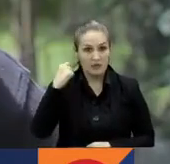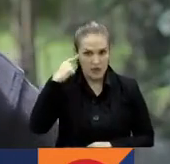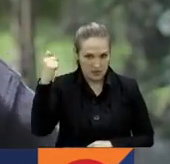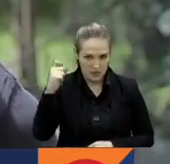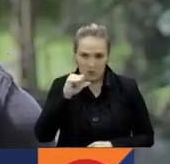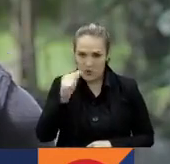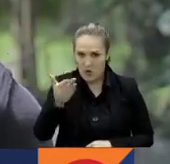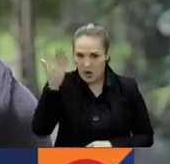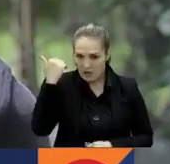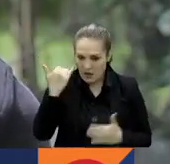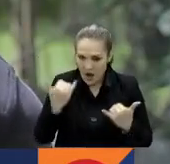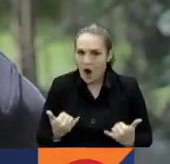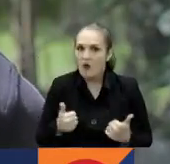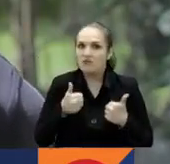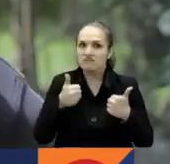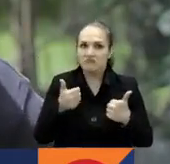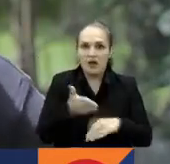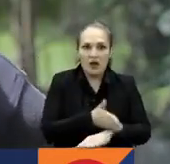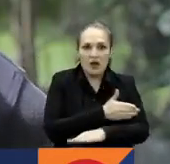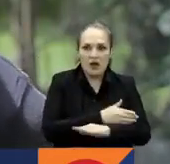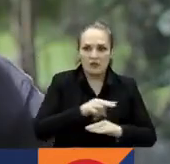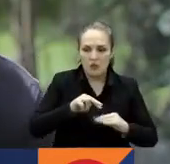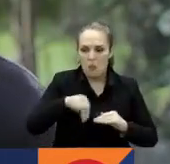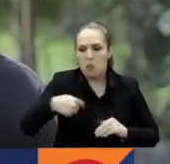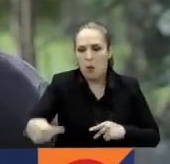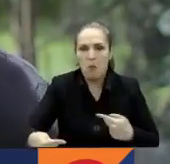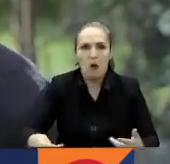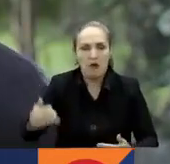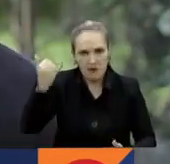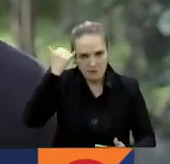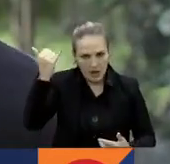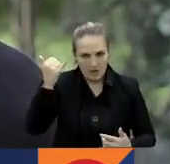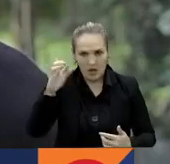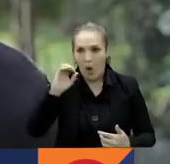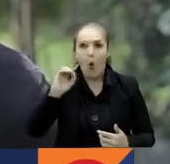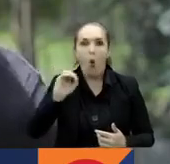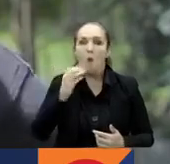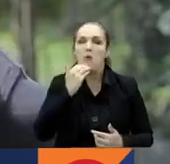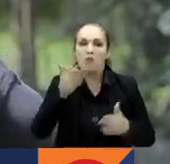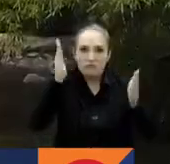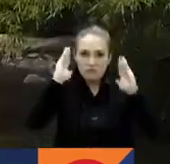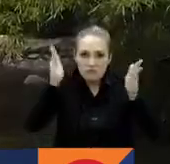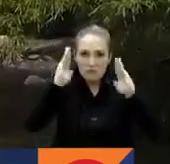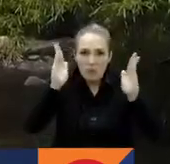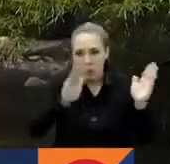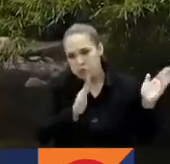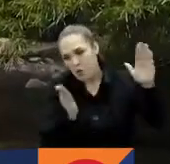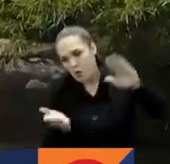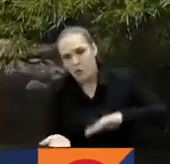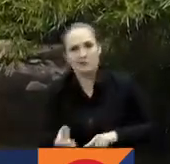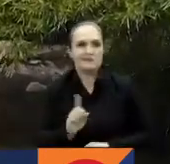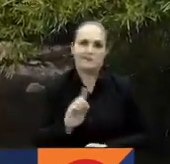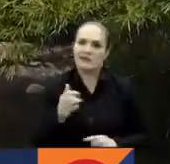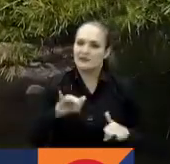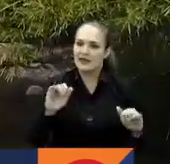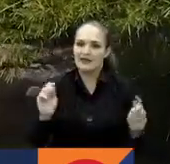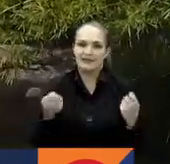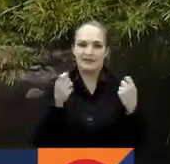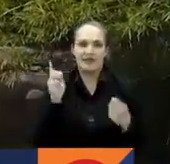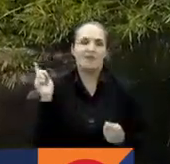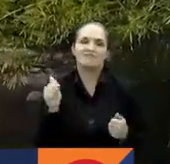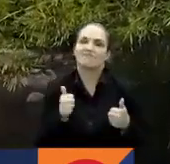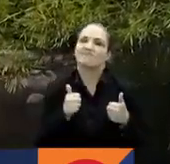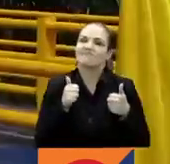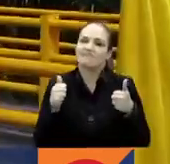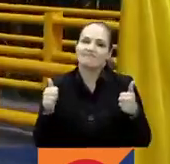antes, que de pronto una tabla de parta, uno se caiga hacia abajo, que una vez ya el río se la cargue. Los nuevos puentes